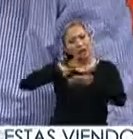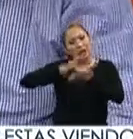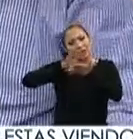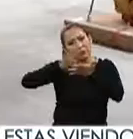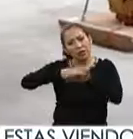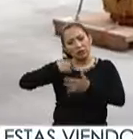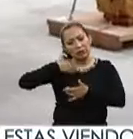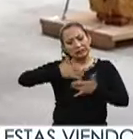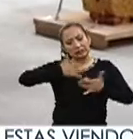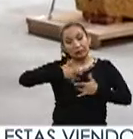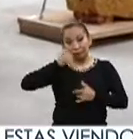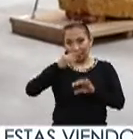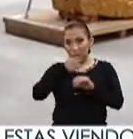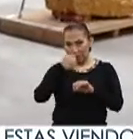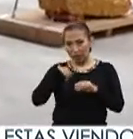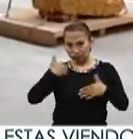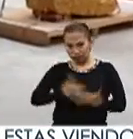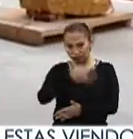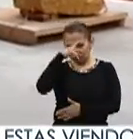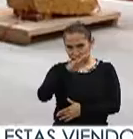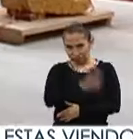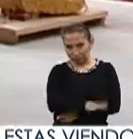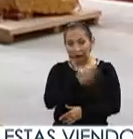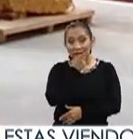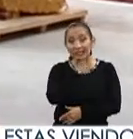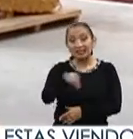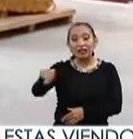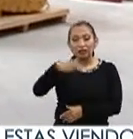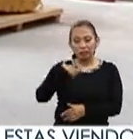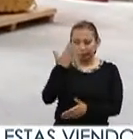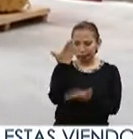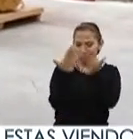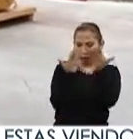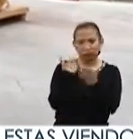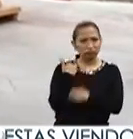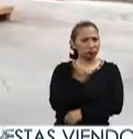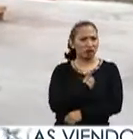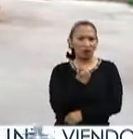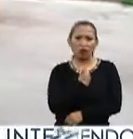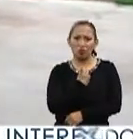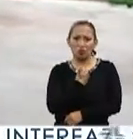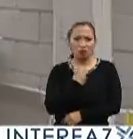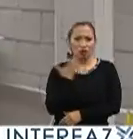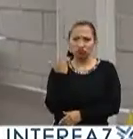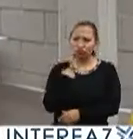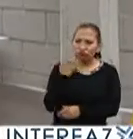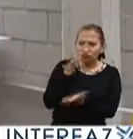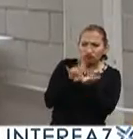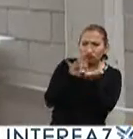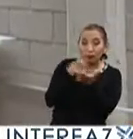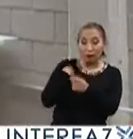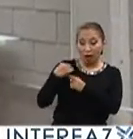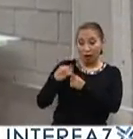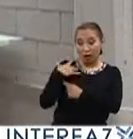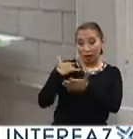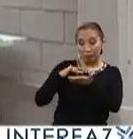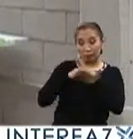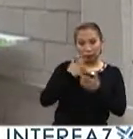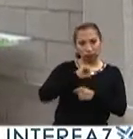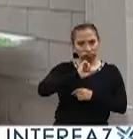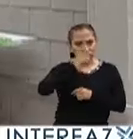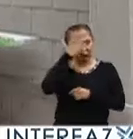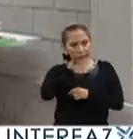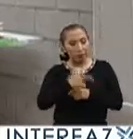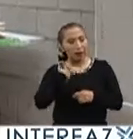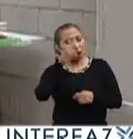sido su lectura. El artista de origen mexicano asegura que su formación es totalmente empírica, pero tiene influencia y apoyo de expertos